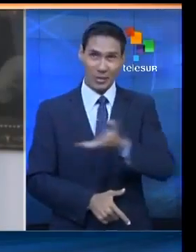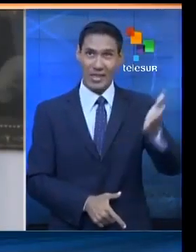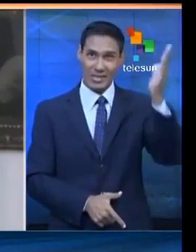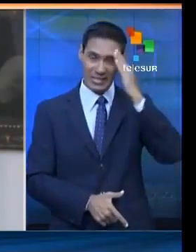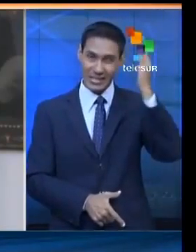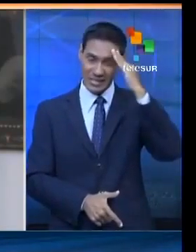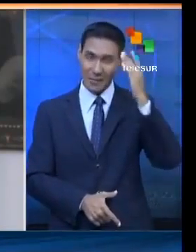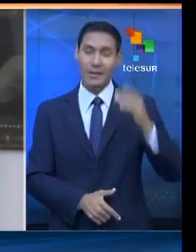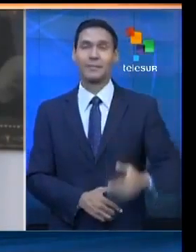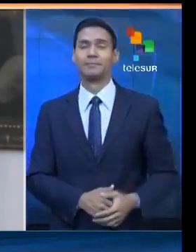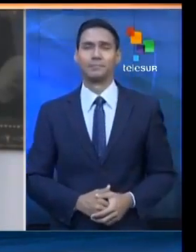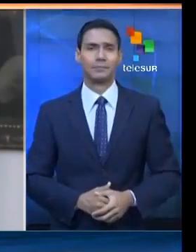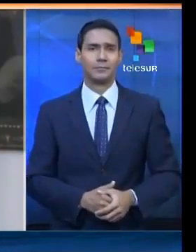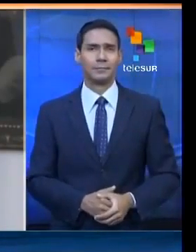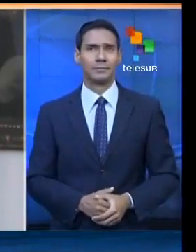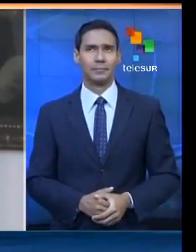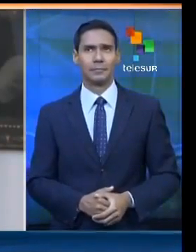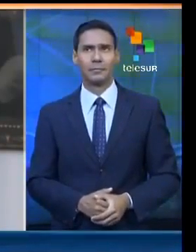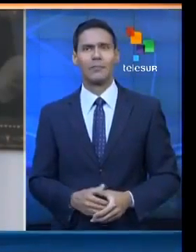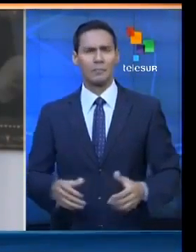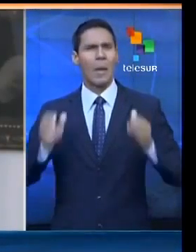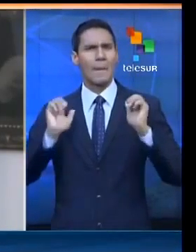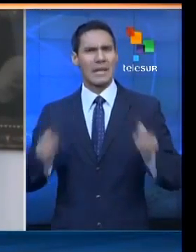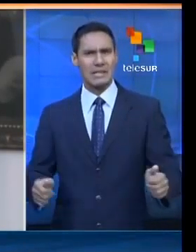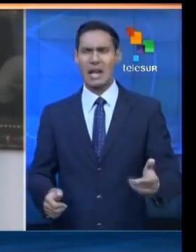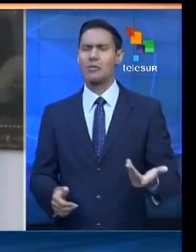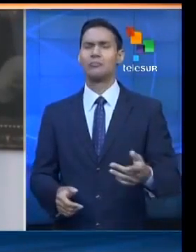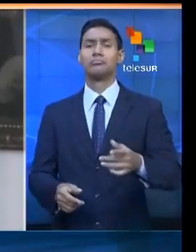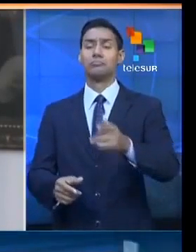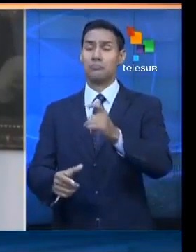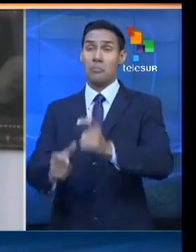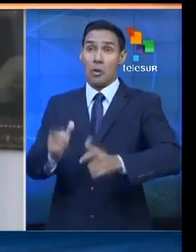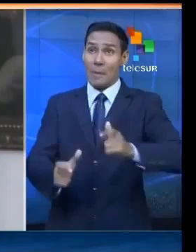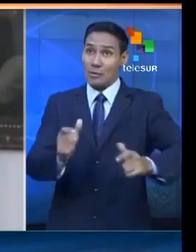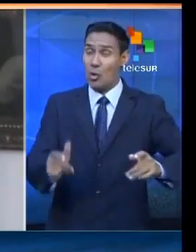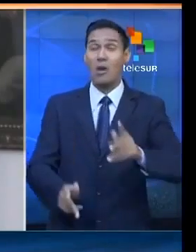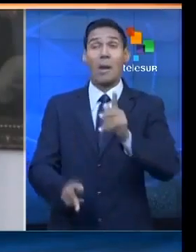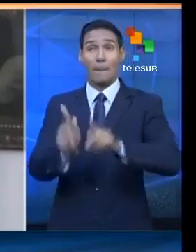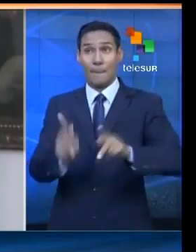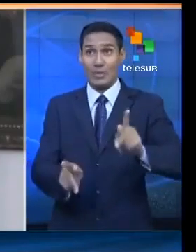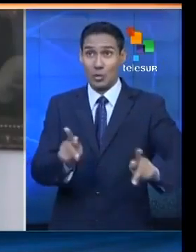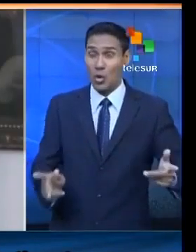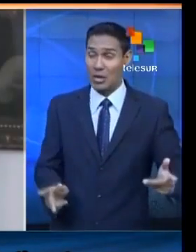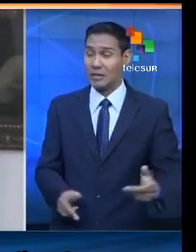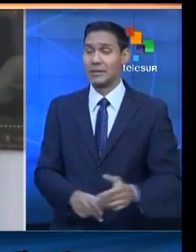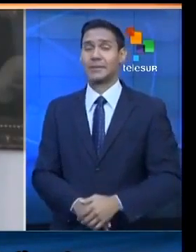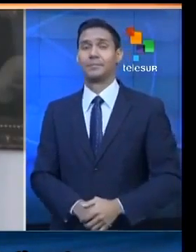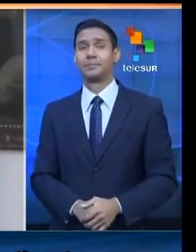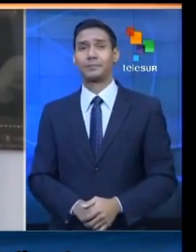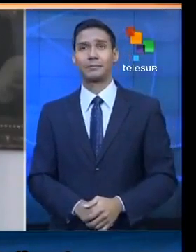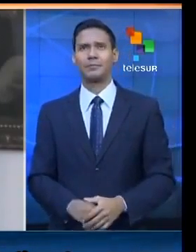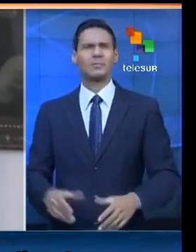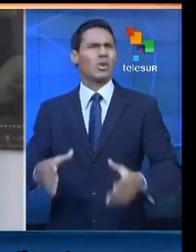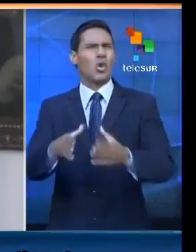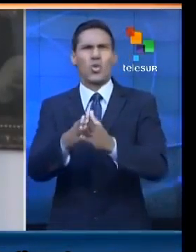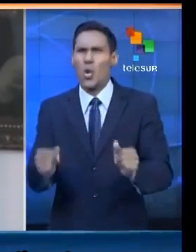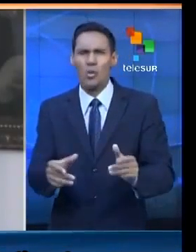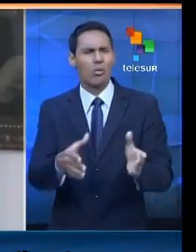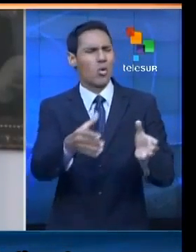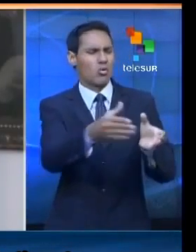paz, comenzando por la sociedad civil en todas sus expresiones y todas sus